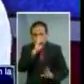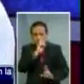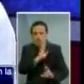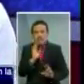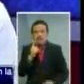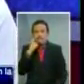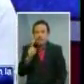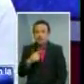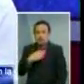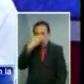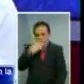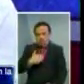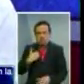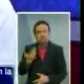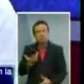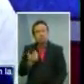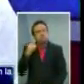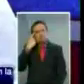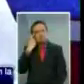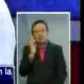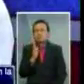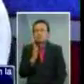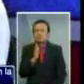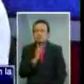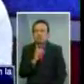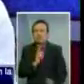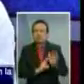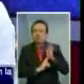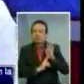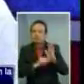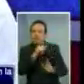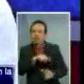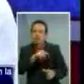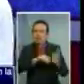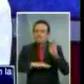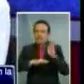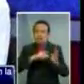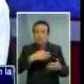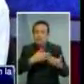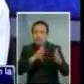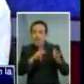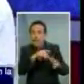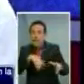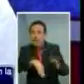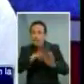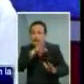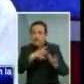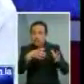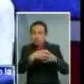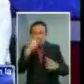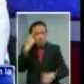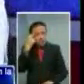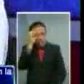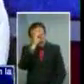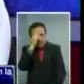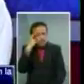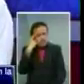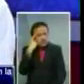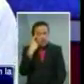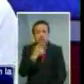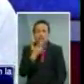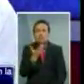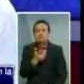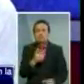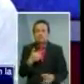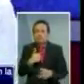que, como nosotros que digamos, sabe que nosotros definitivamente no representamos bien a esas bases que mayoritariamente piensan de esa manera. Por lo tanto, y que no es